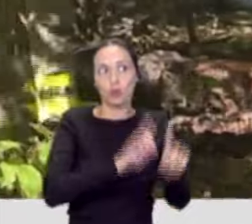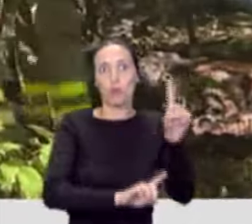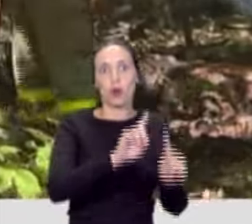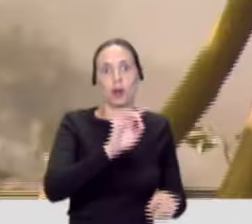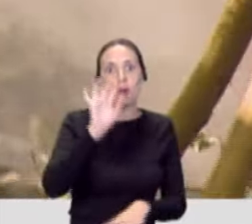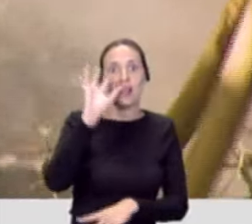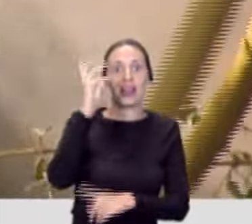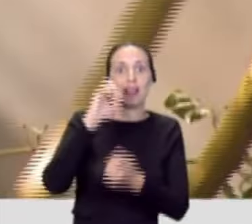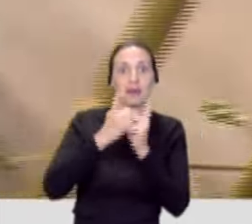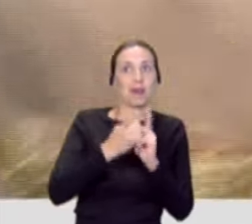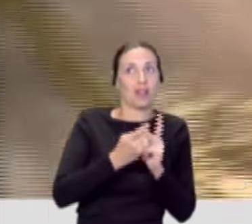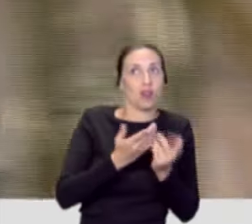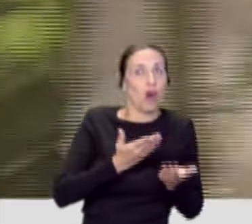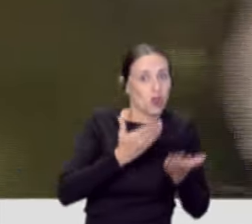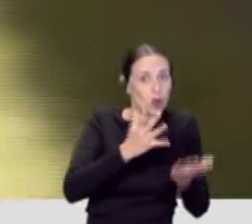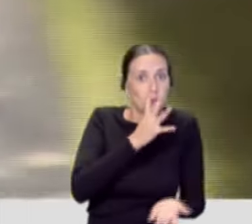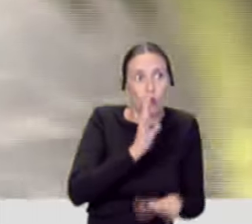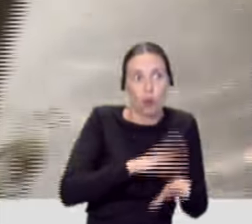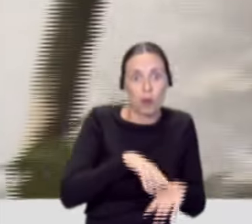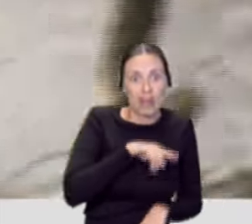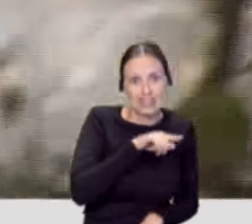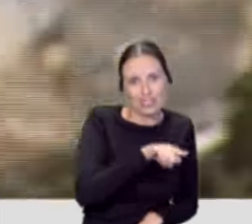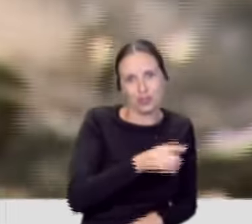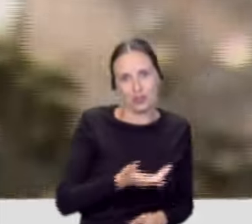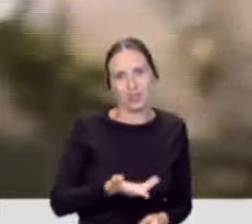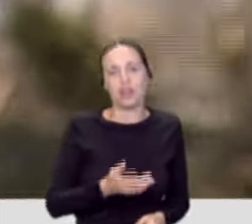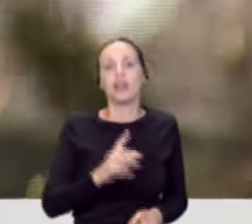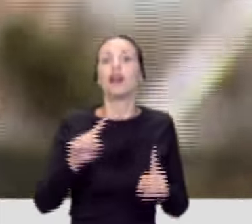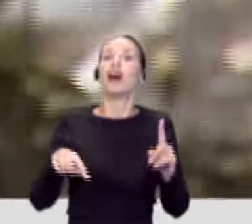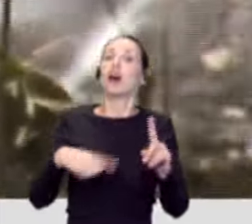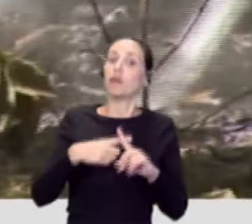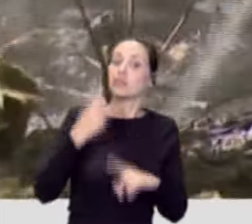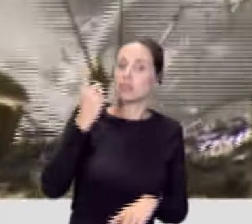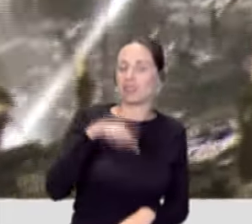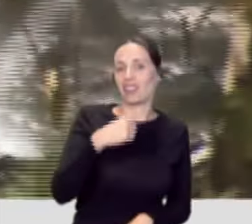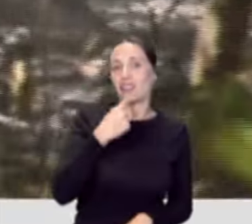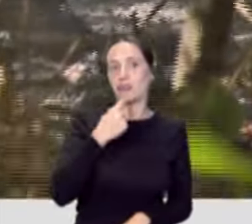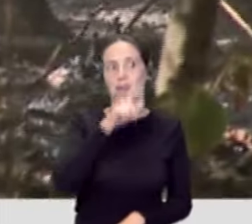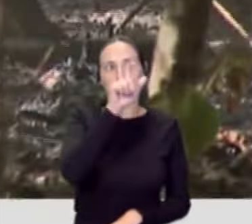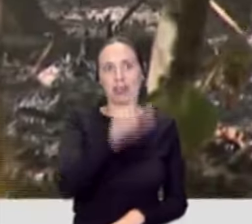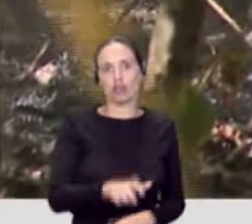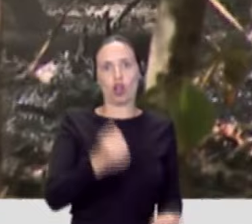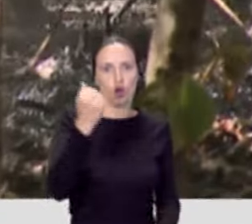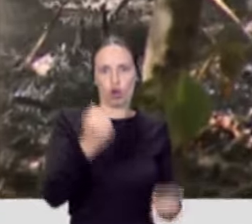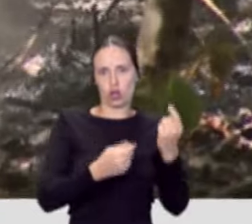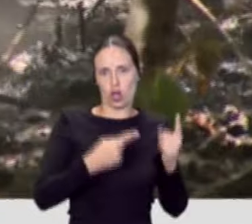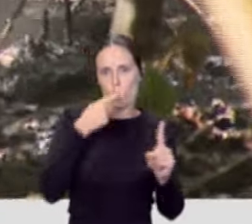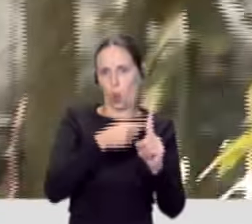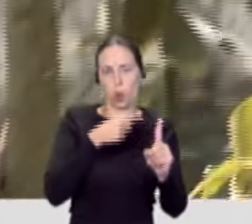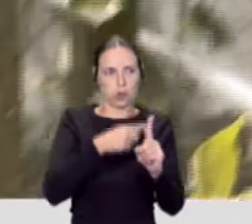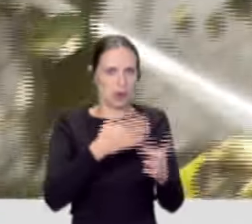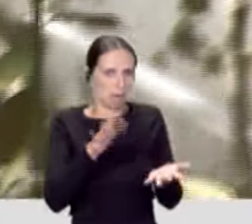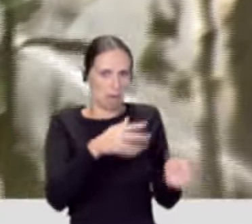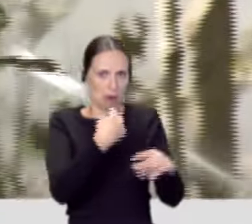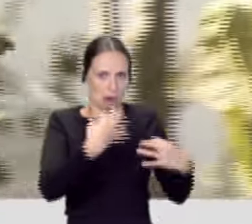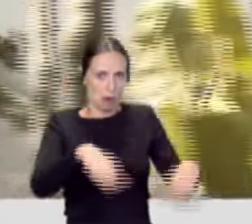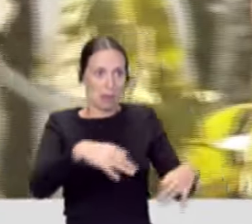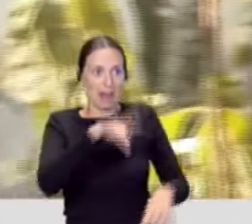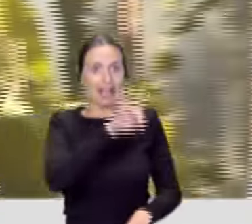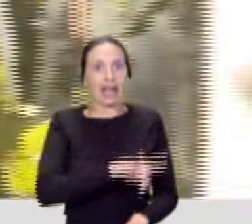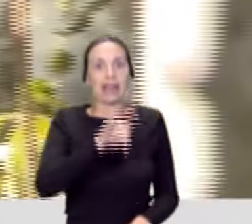climático. También hay que decir que para un automovilista medio en Canarias va a suponer un incremento de entre 3 y